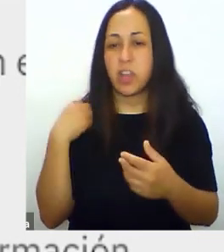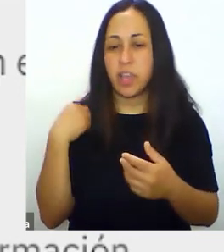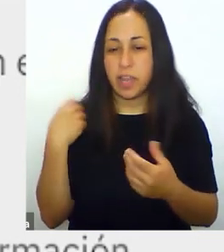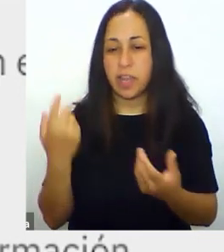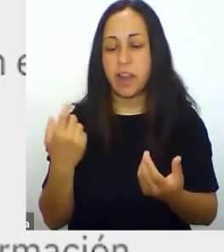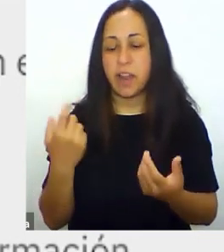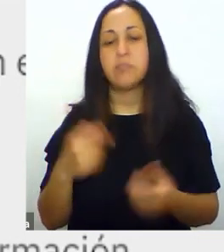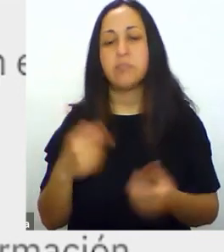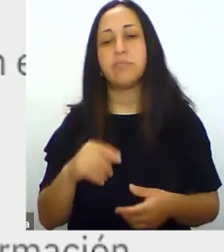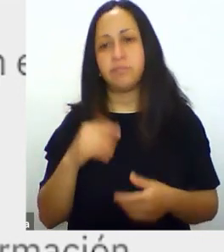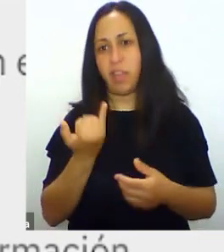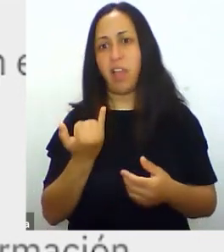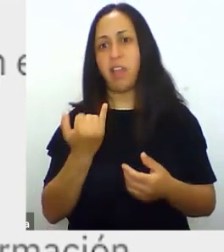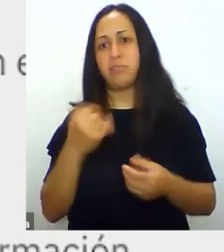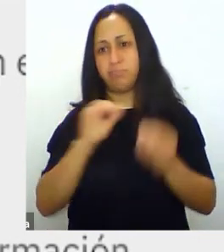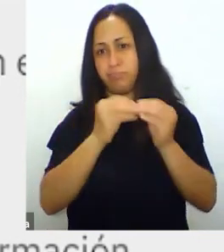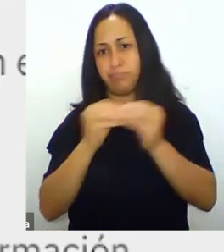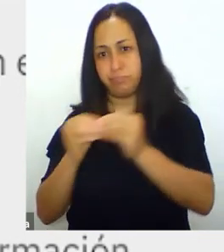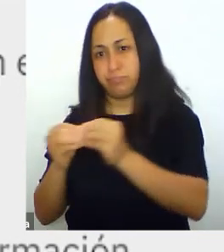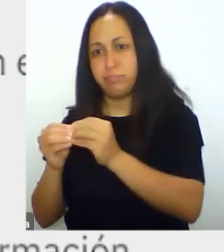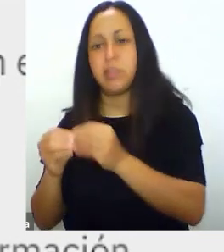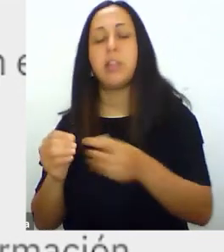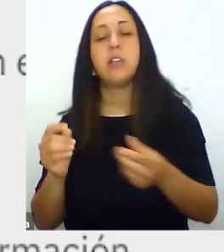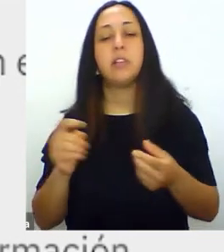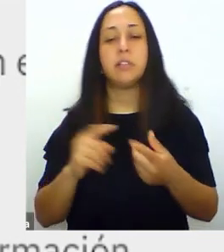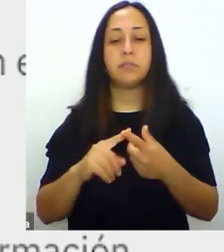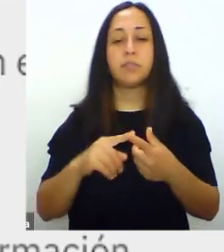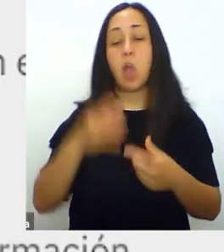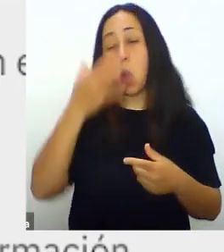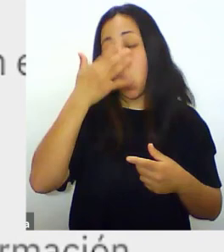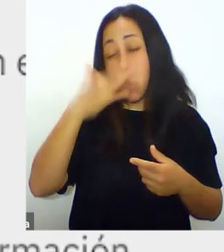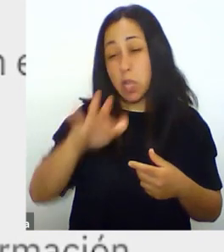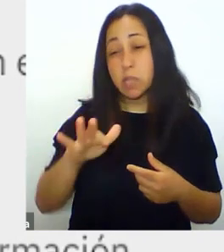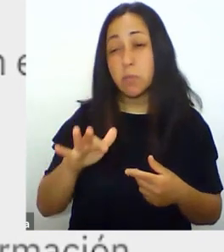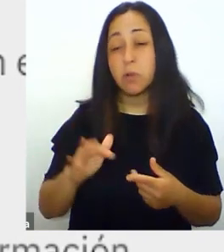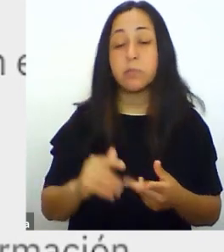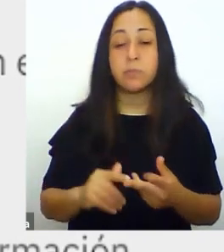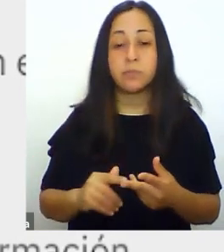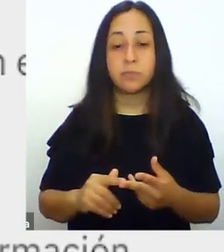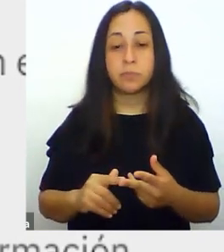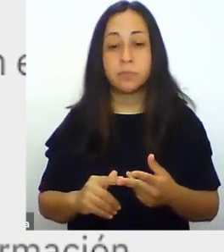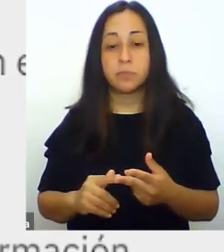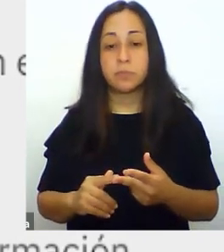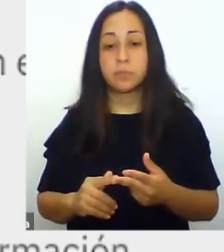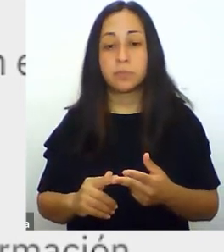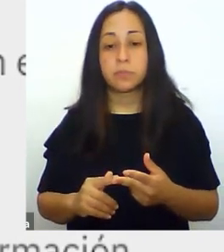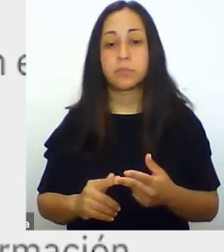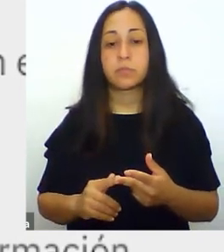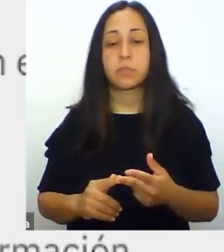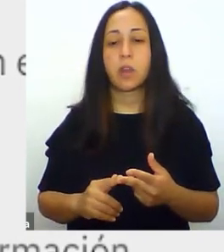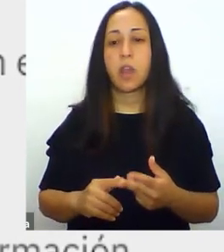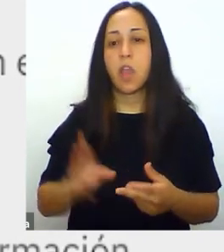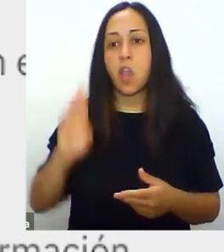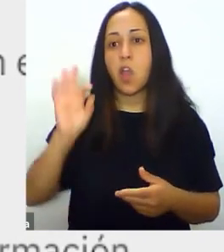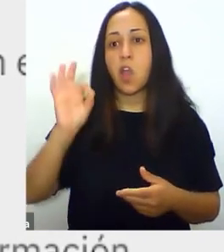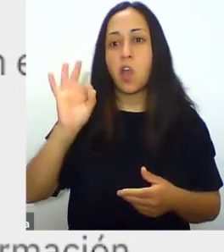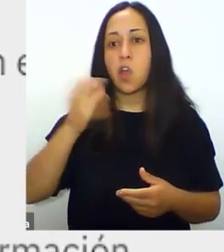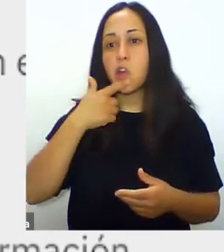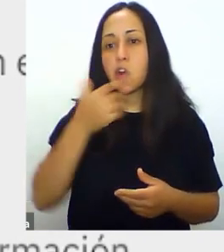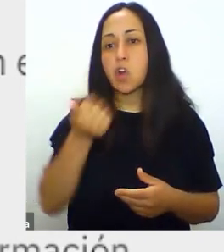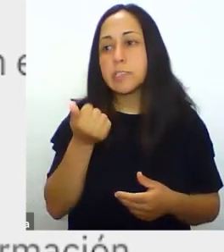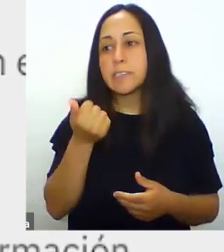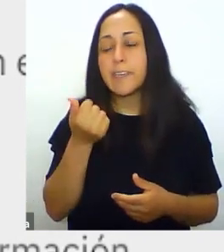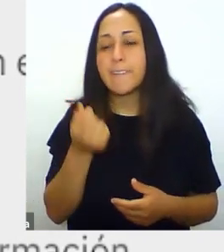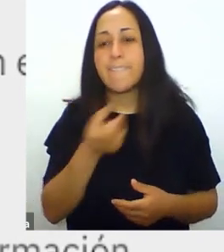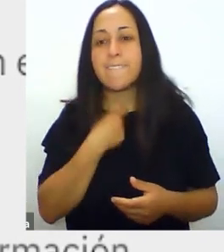dando en esa situación en general. Y por último, se ve que Rosa de alguna manera